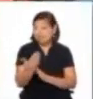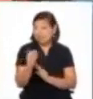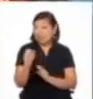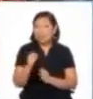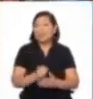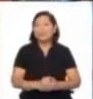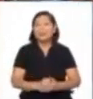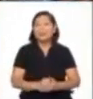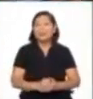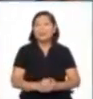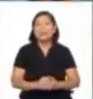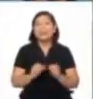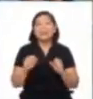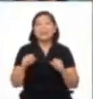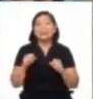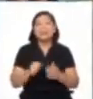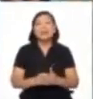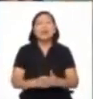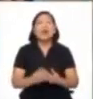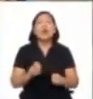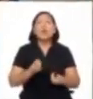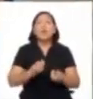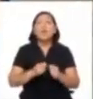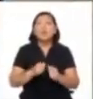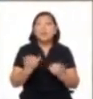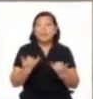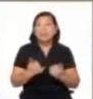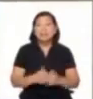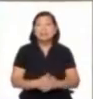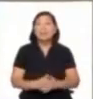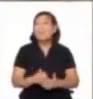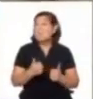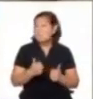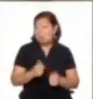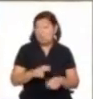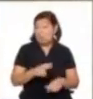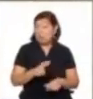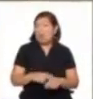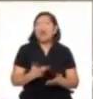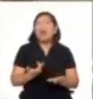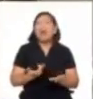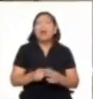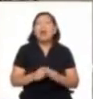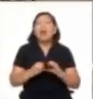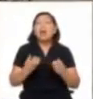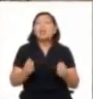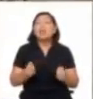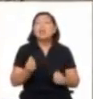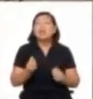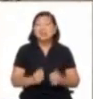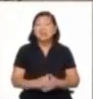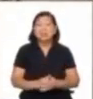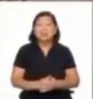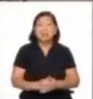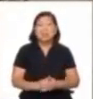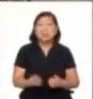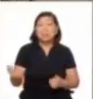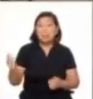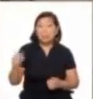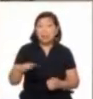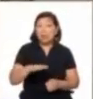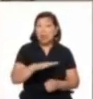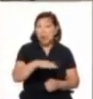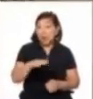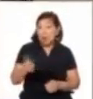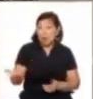jornada. Ah, ya. Yeah. ¿Cómo va la venta de jugo de naranja? Sí, bien, va. ¿Ahora que han iniciado las clases, por ejemplo? Sí, también van a tomar los